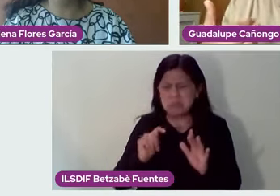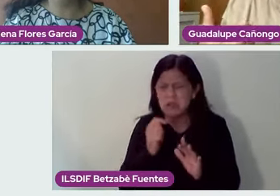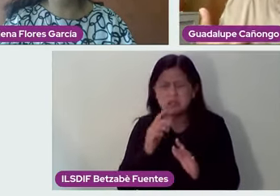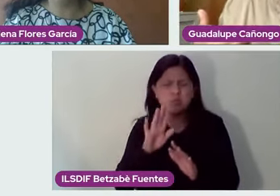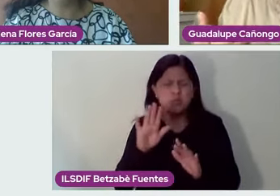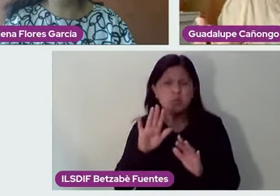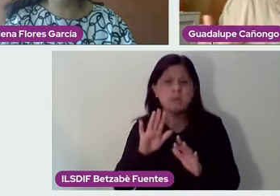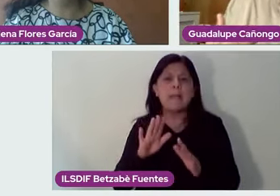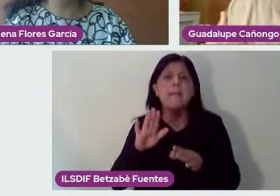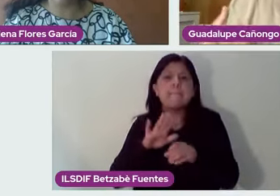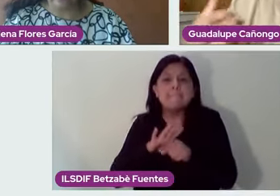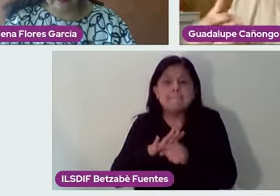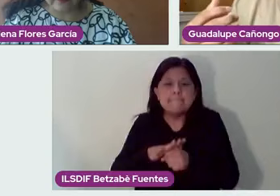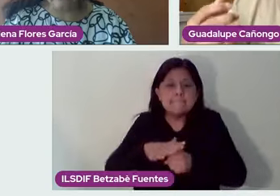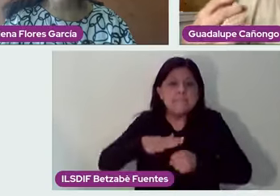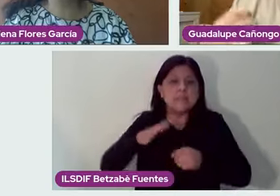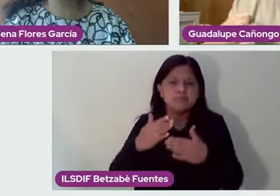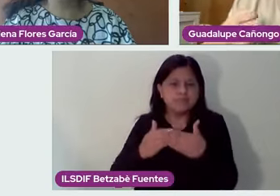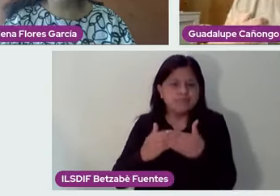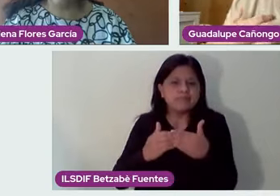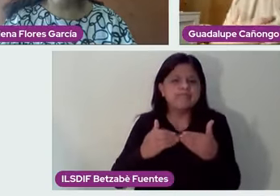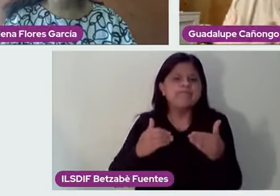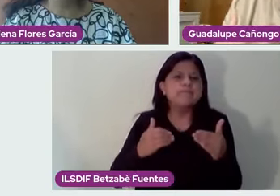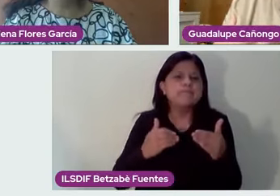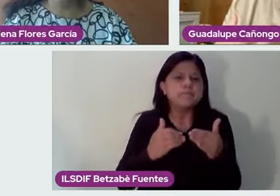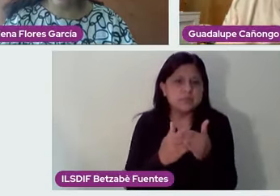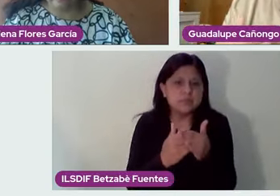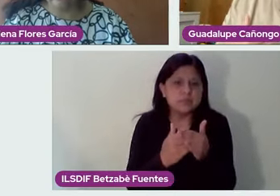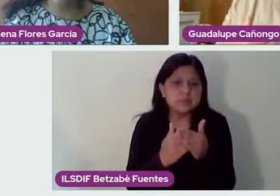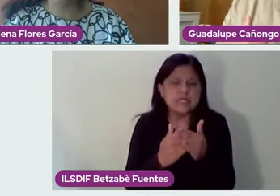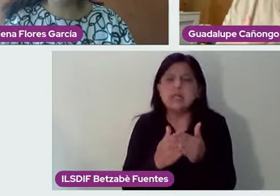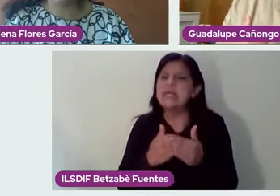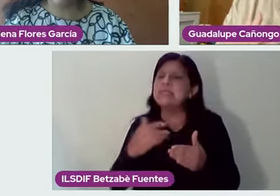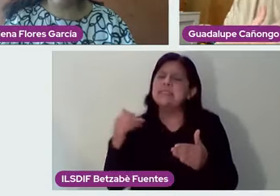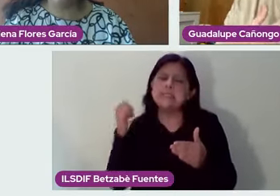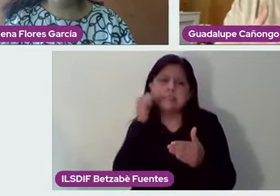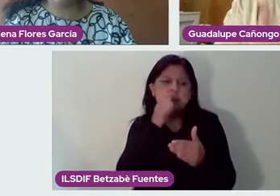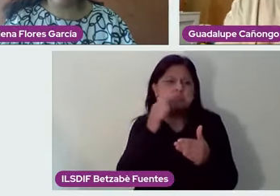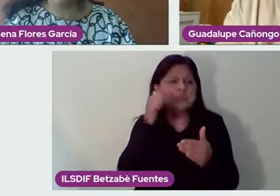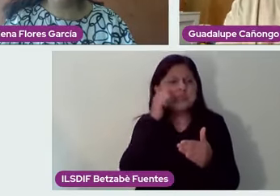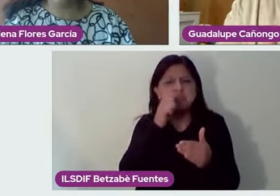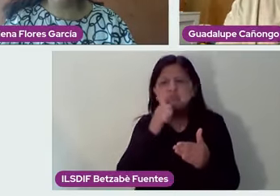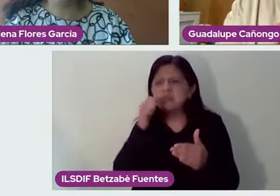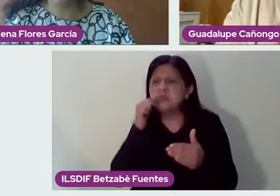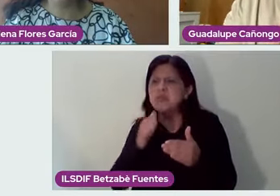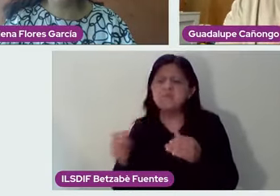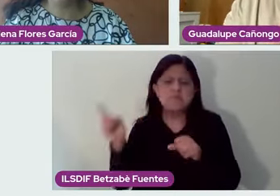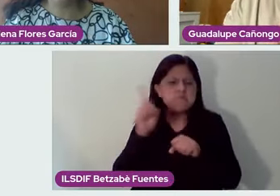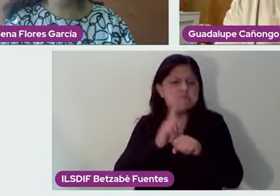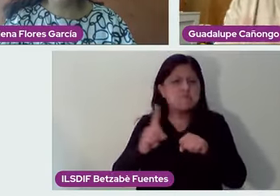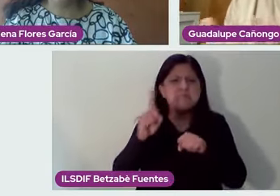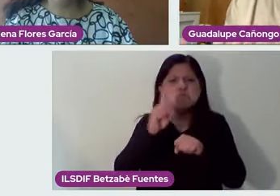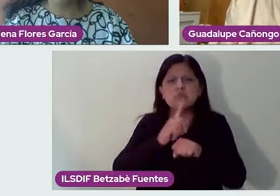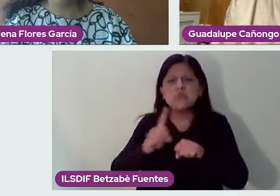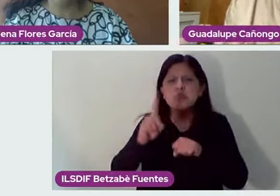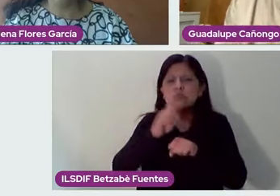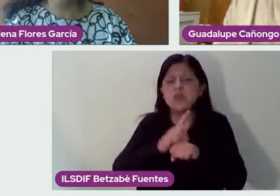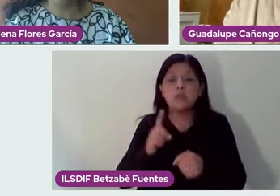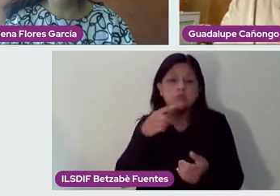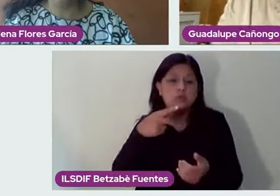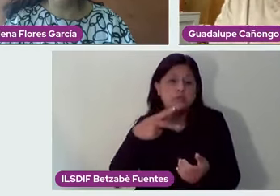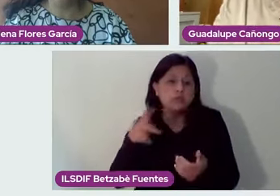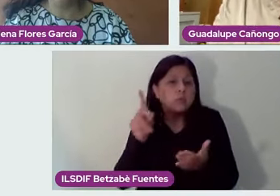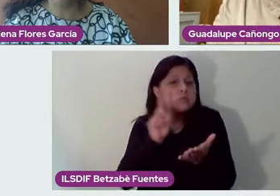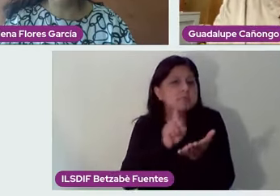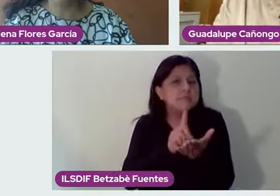allá de la integración, es hacer cotidiano algo que, como ya adelantábamos, es un derecho,